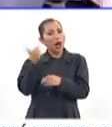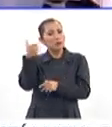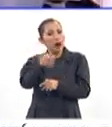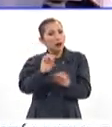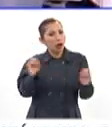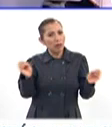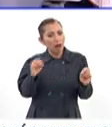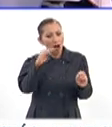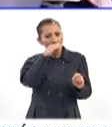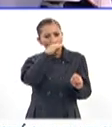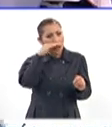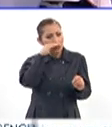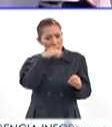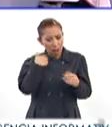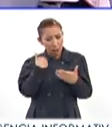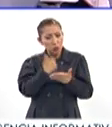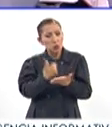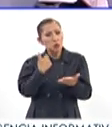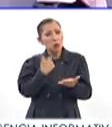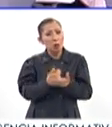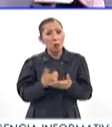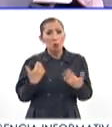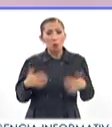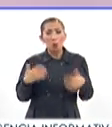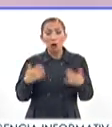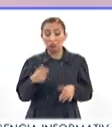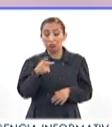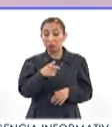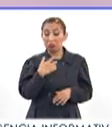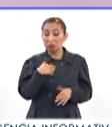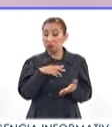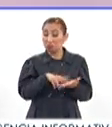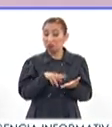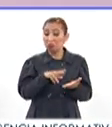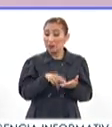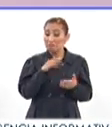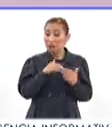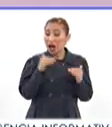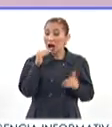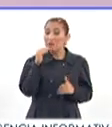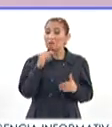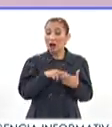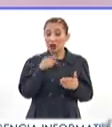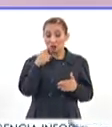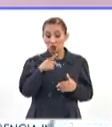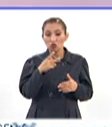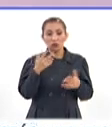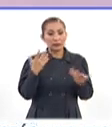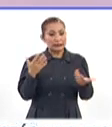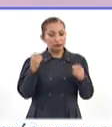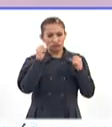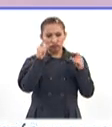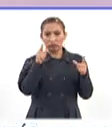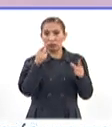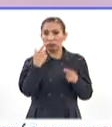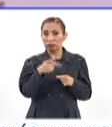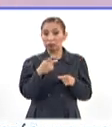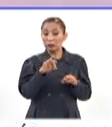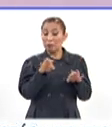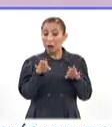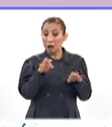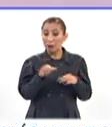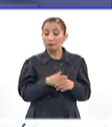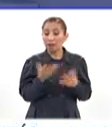tipo de percepción económica, lo cual pues les da mayor valor, les da mayor admiración para